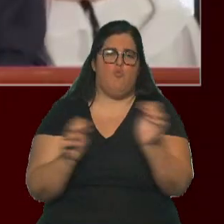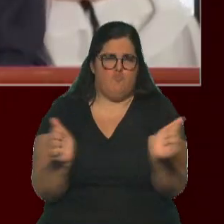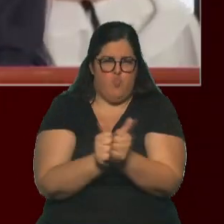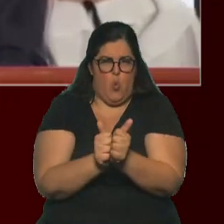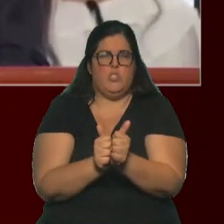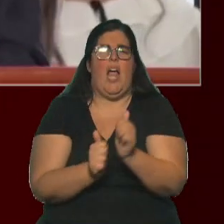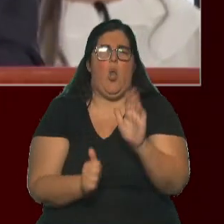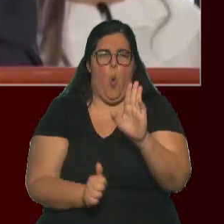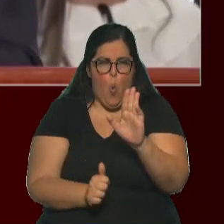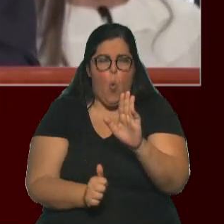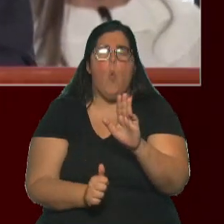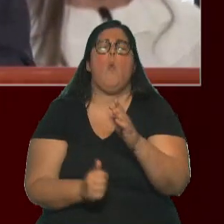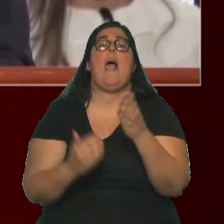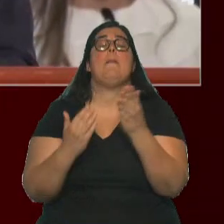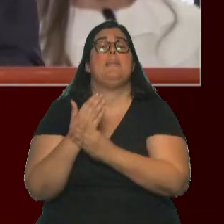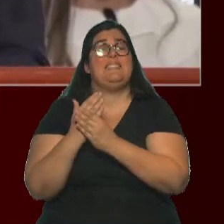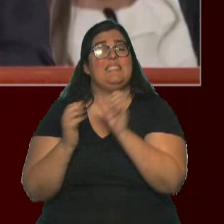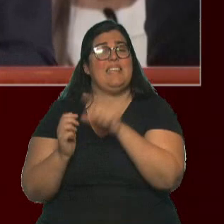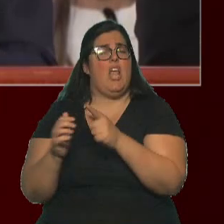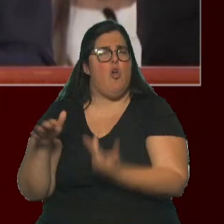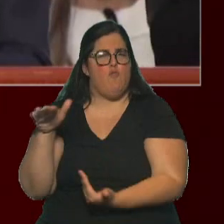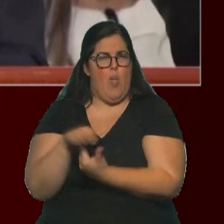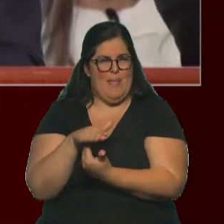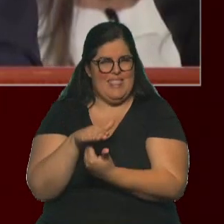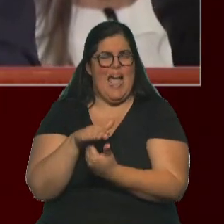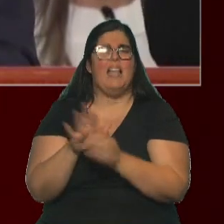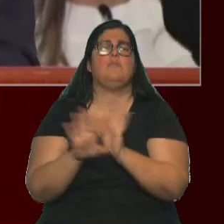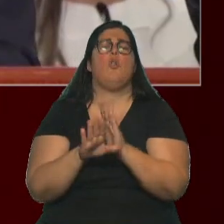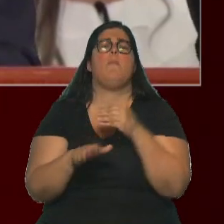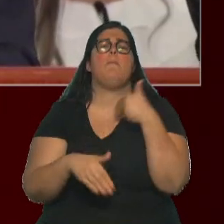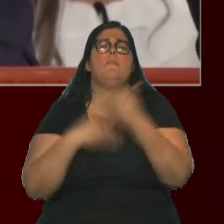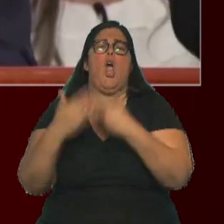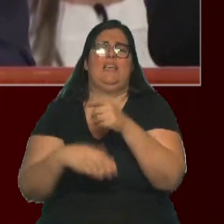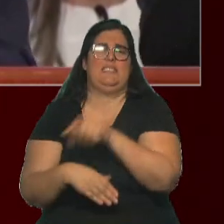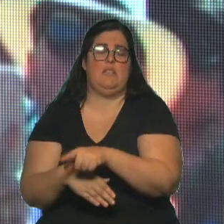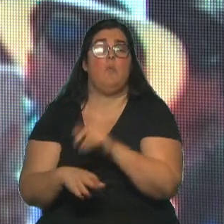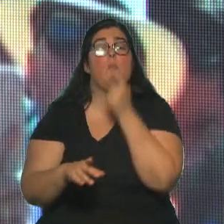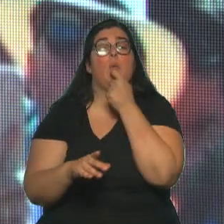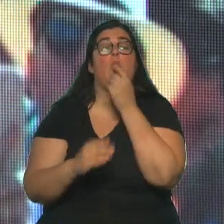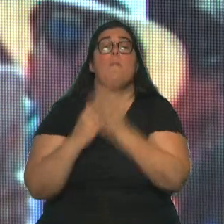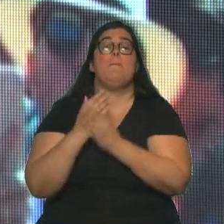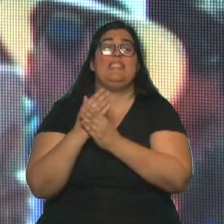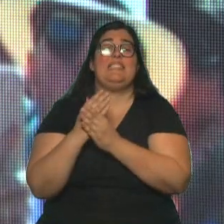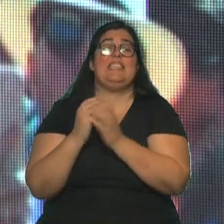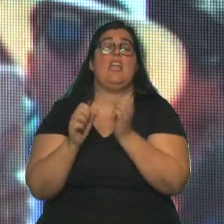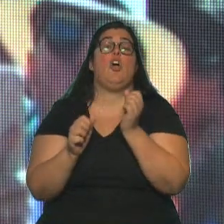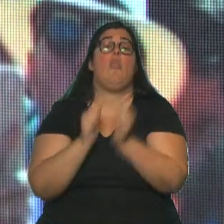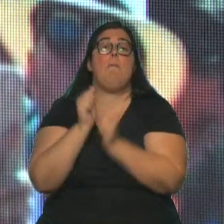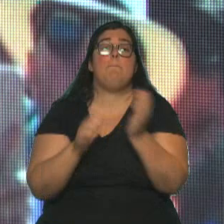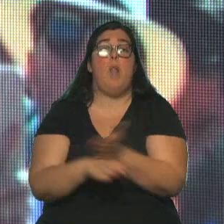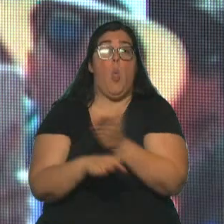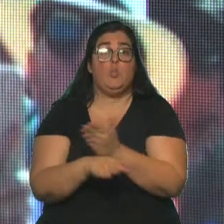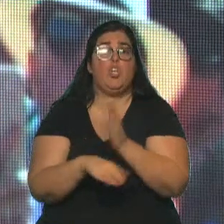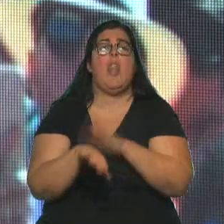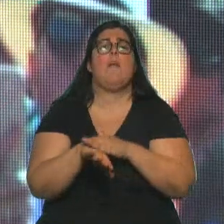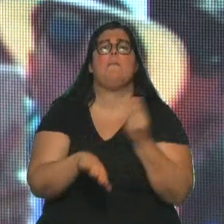y también ministerios fundamentales con el progresismo al frente, ¿no? Bueno, el Ministerio de la Producción a cargo del actual vicepresidente, ¿no? Sí. Que